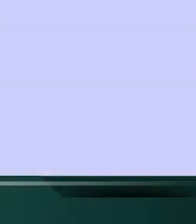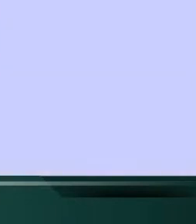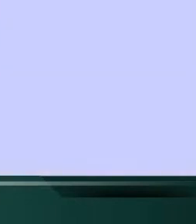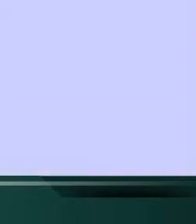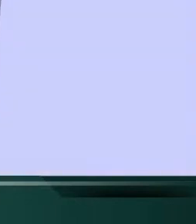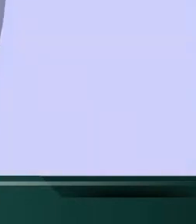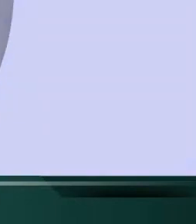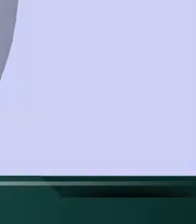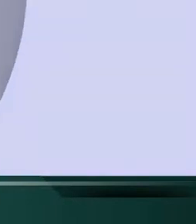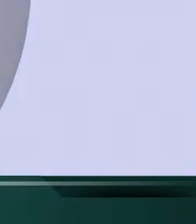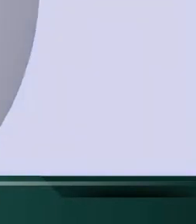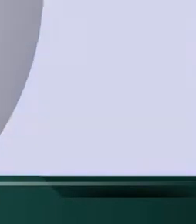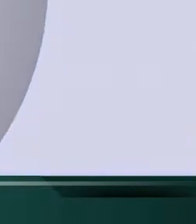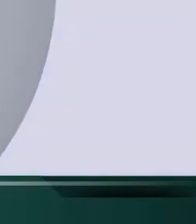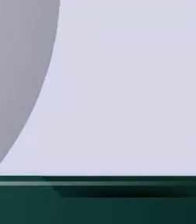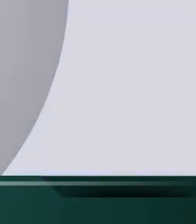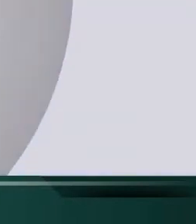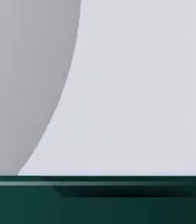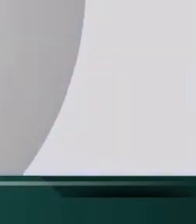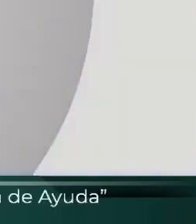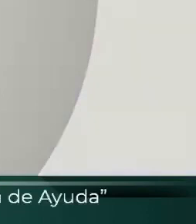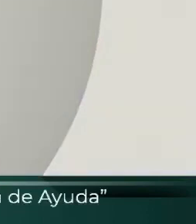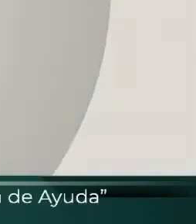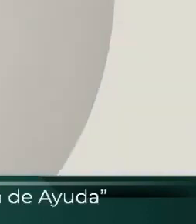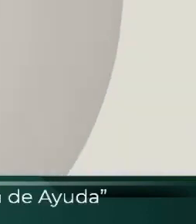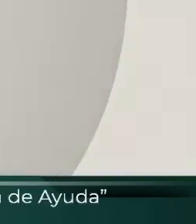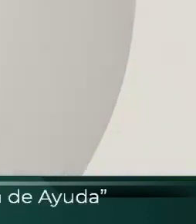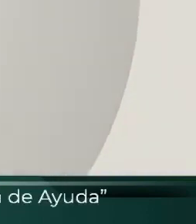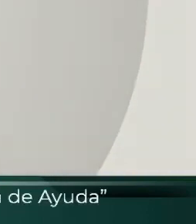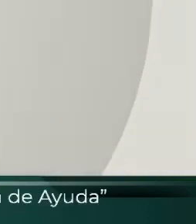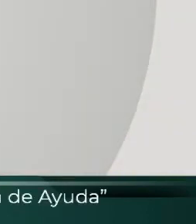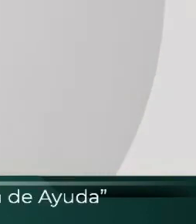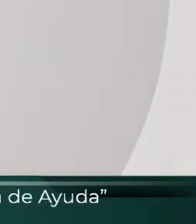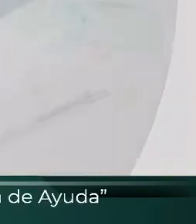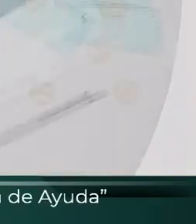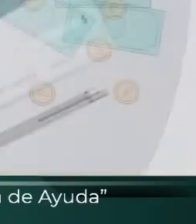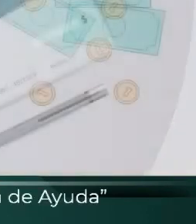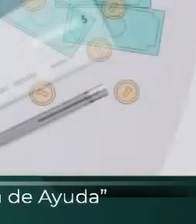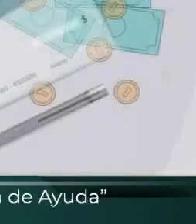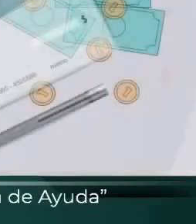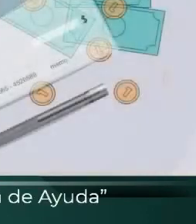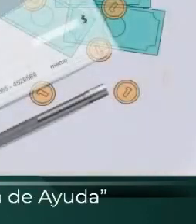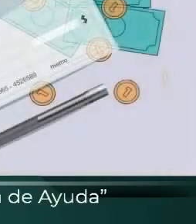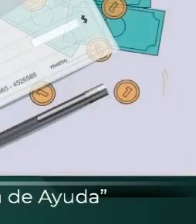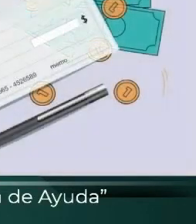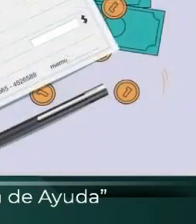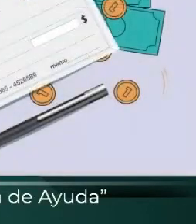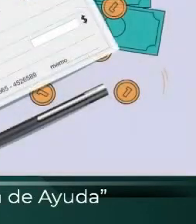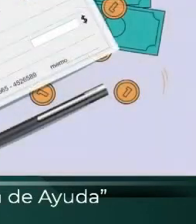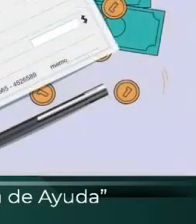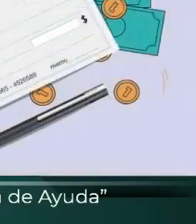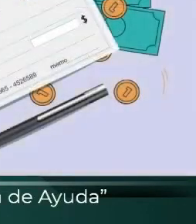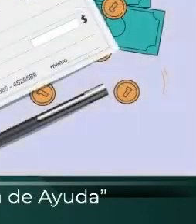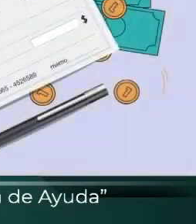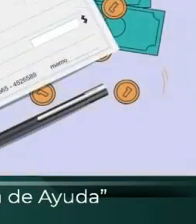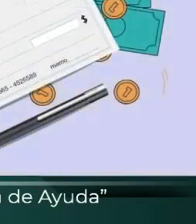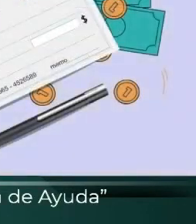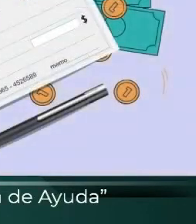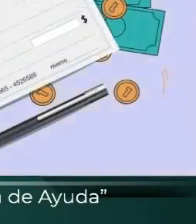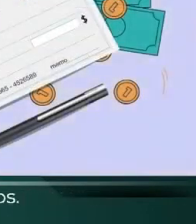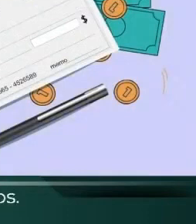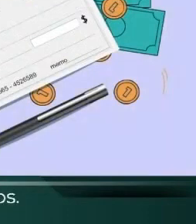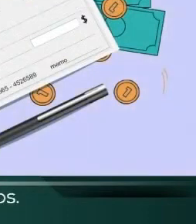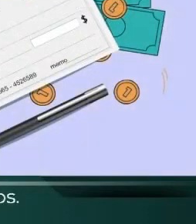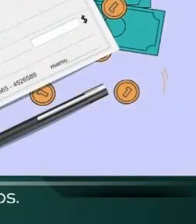tengas una cuenta en el banco que elijas. En la ventanilla bancaria le entregarás al cajero o cajera tu hoja